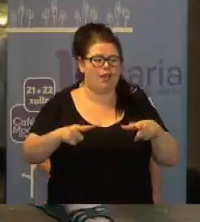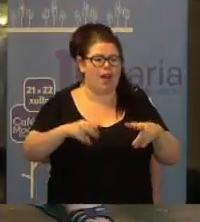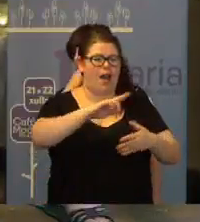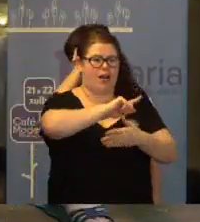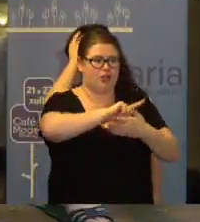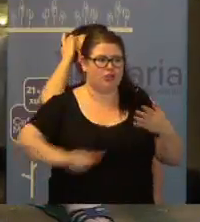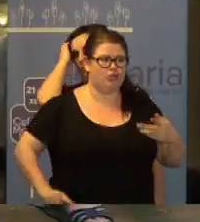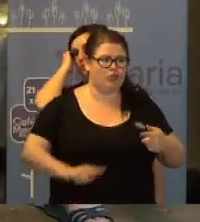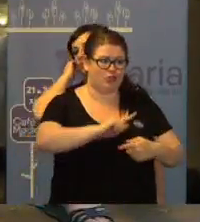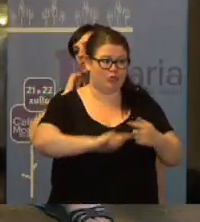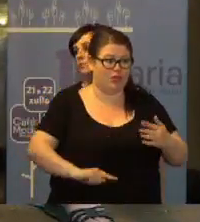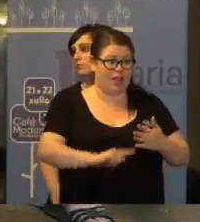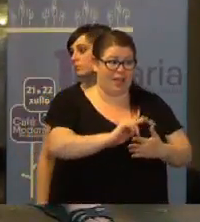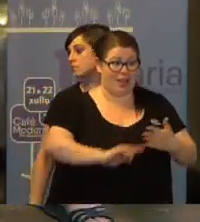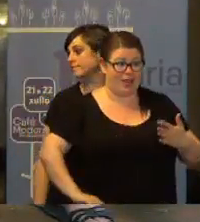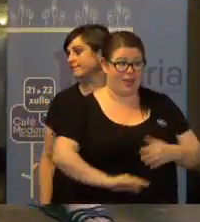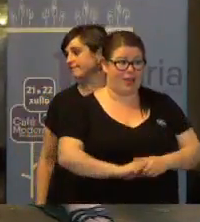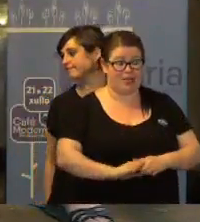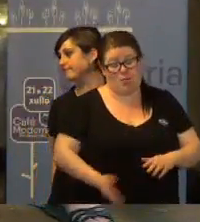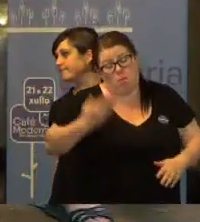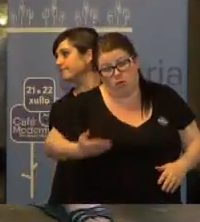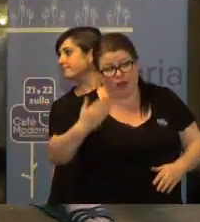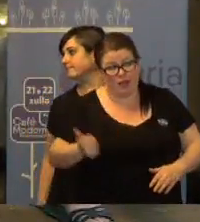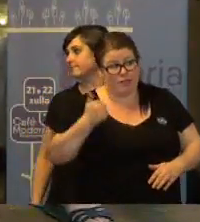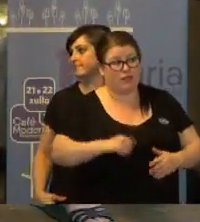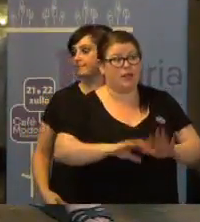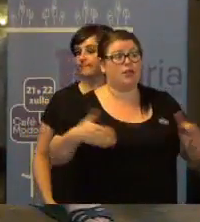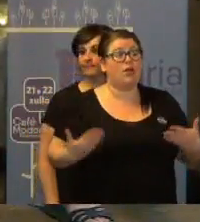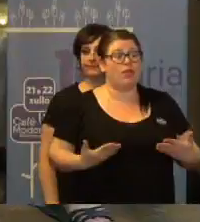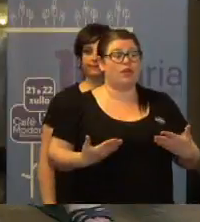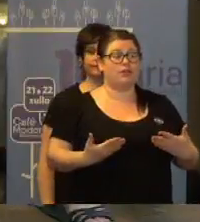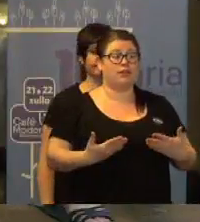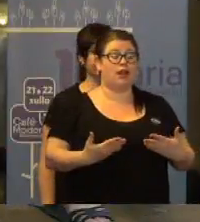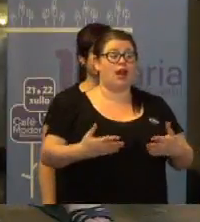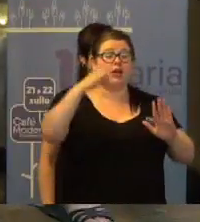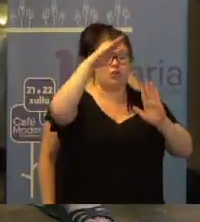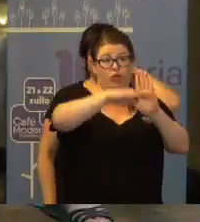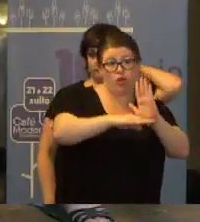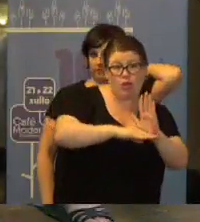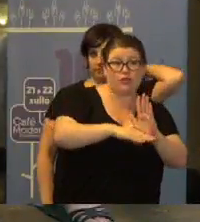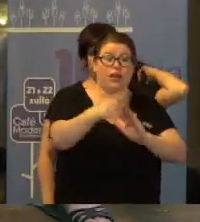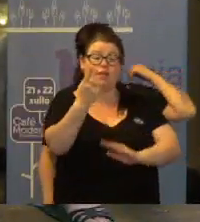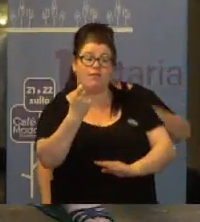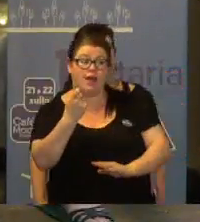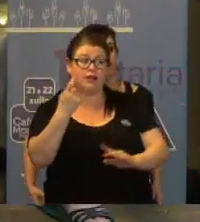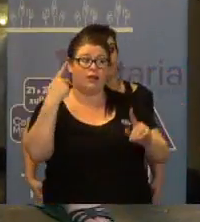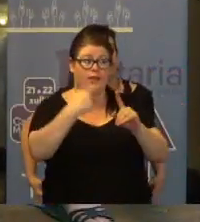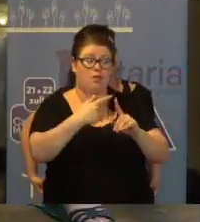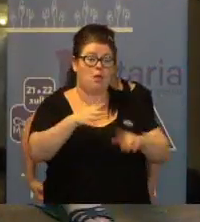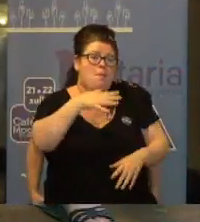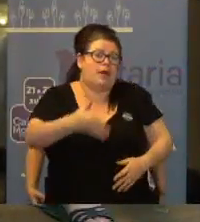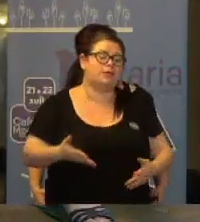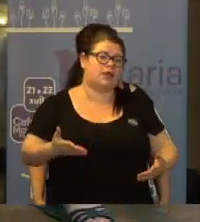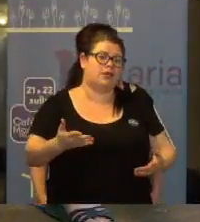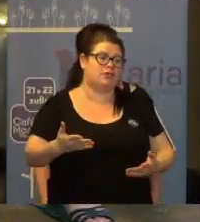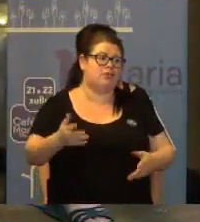vaya, que fijo a perda, ese é o marco central, vaya. E entón, cales son as condicións que se requiren para que eso suceda? Eso, eu